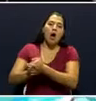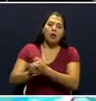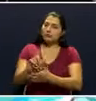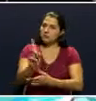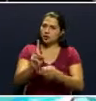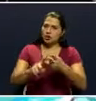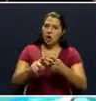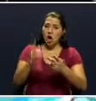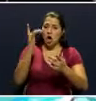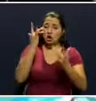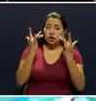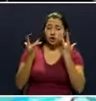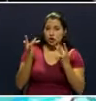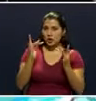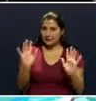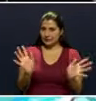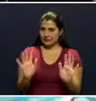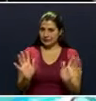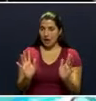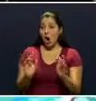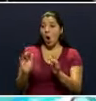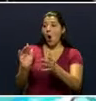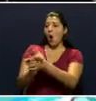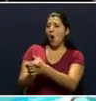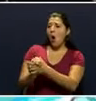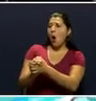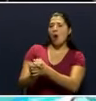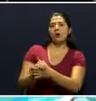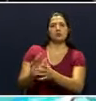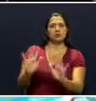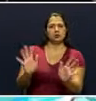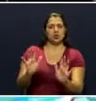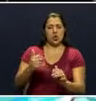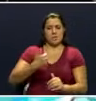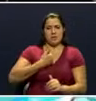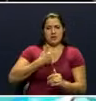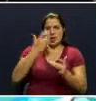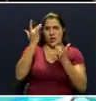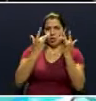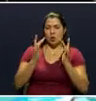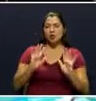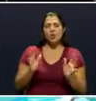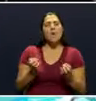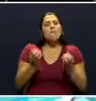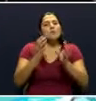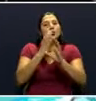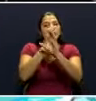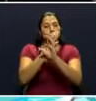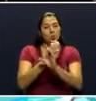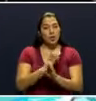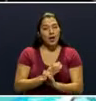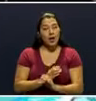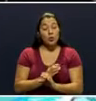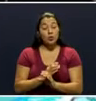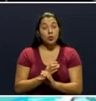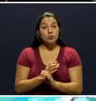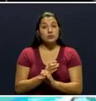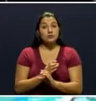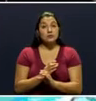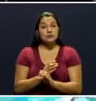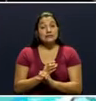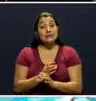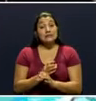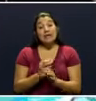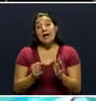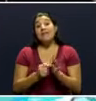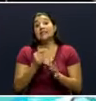que tocarnos con los demás y con nosotros mismos, una serie de medidas que